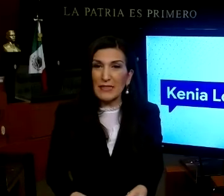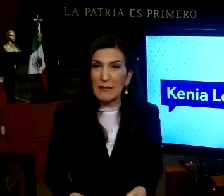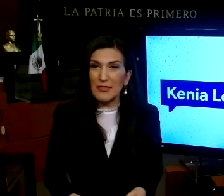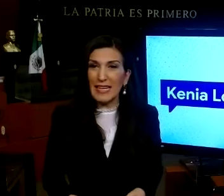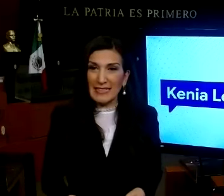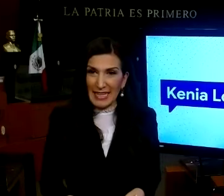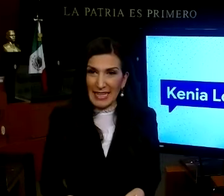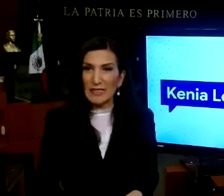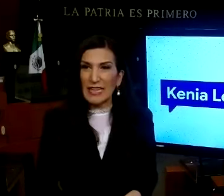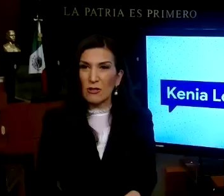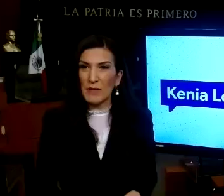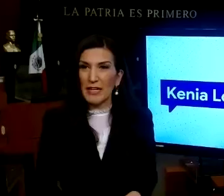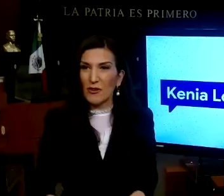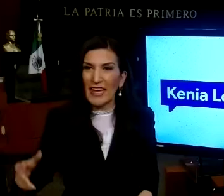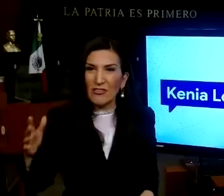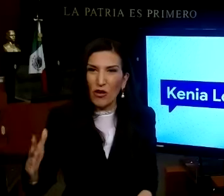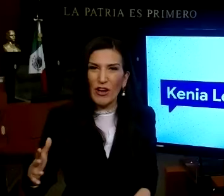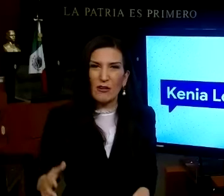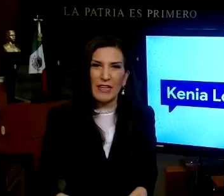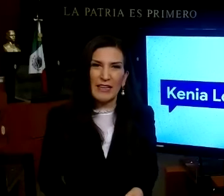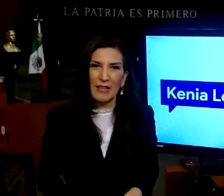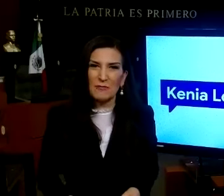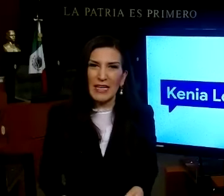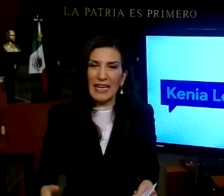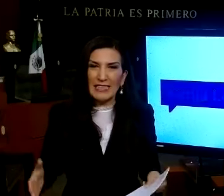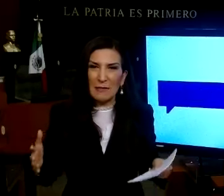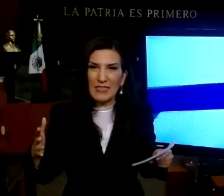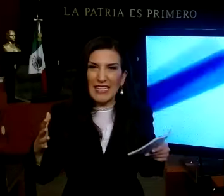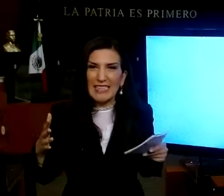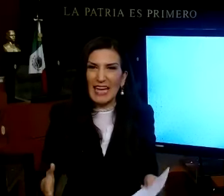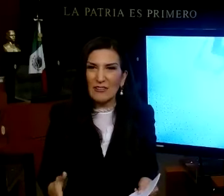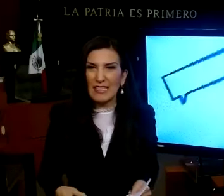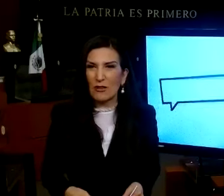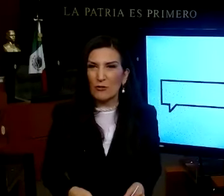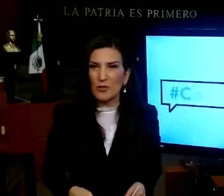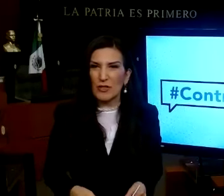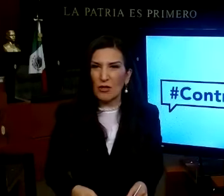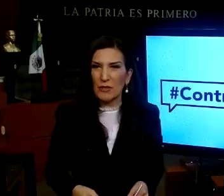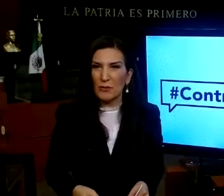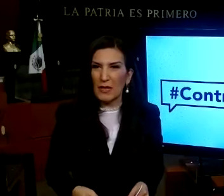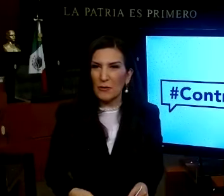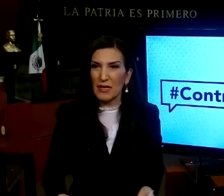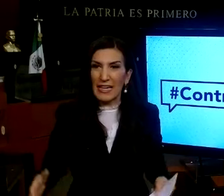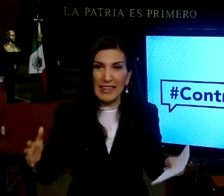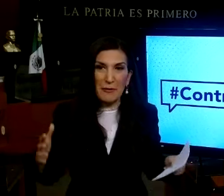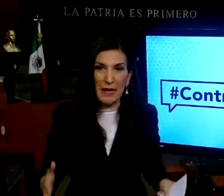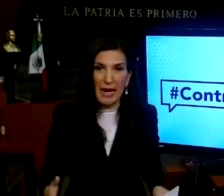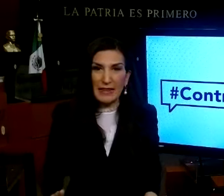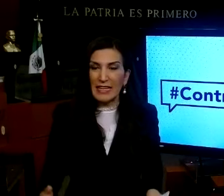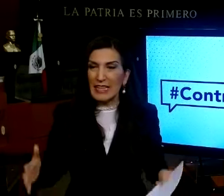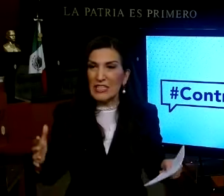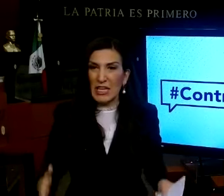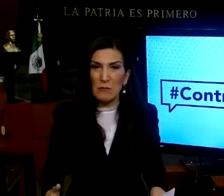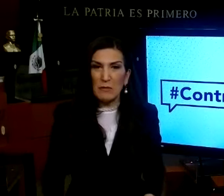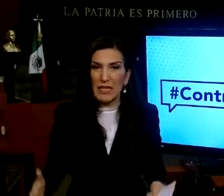Ciudad de México estamos cansados de que el gobierno dé a tole con el dedo. Estamos cansados de la corrupción de López Obrador, de